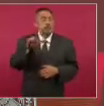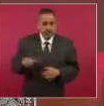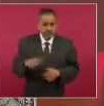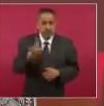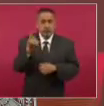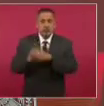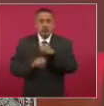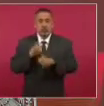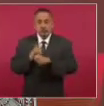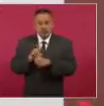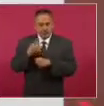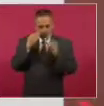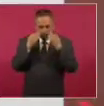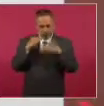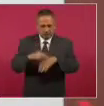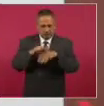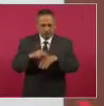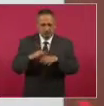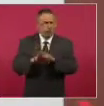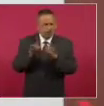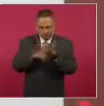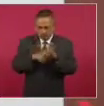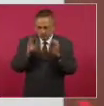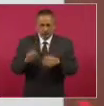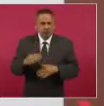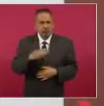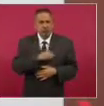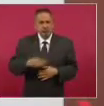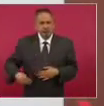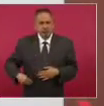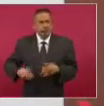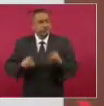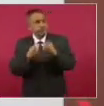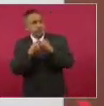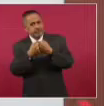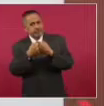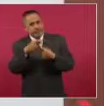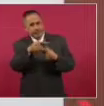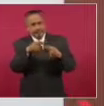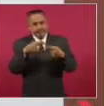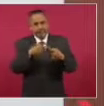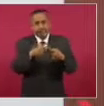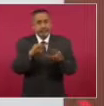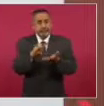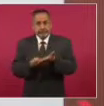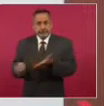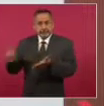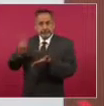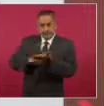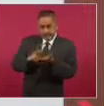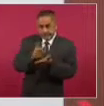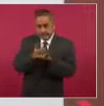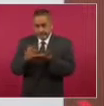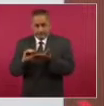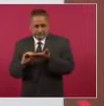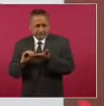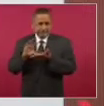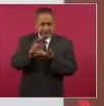mano, demostramos que los municipios fronterizos en donde se había duplicado el salario